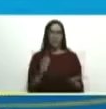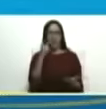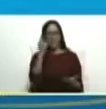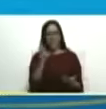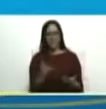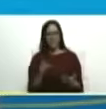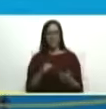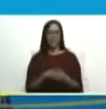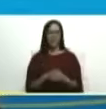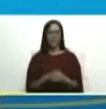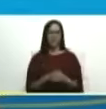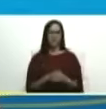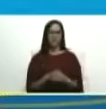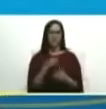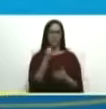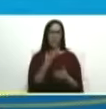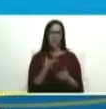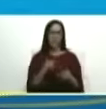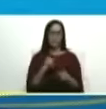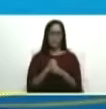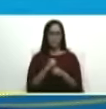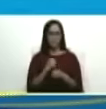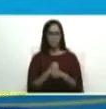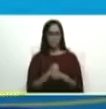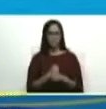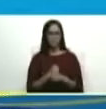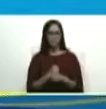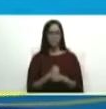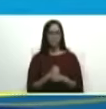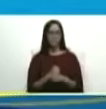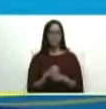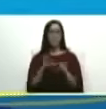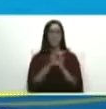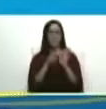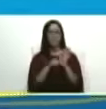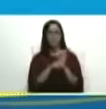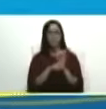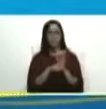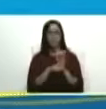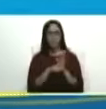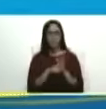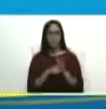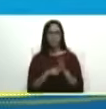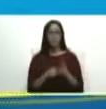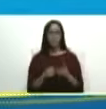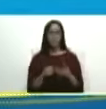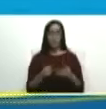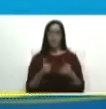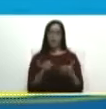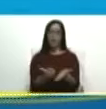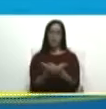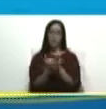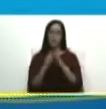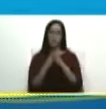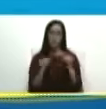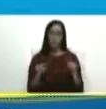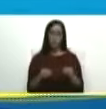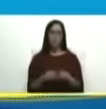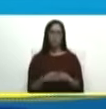persona, sino bueno, gestionar. Esta constitución nos trasciende a todos. ¿Cuánta